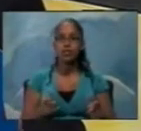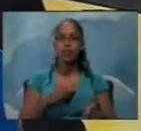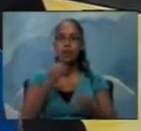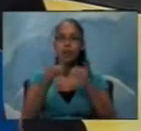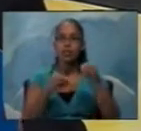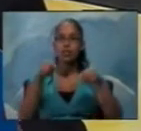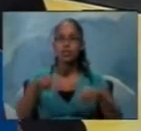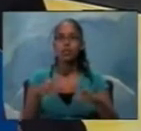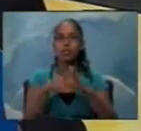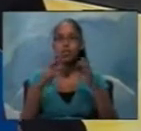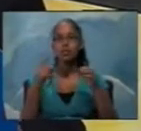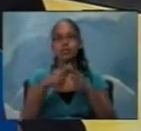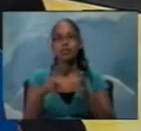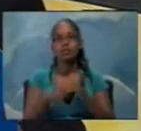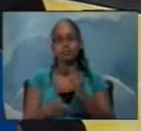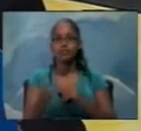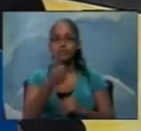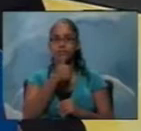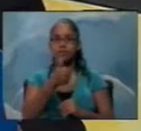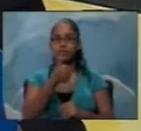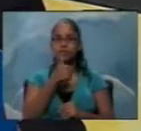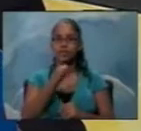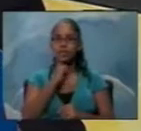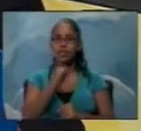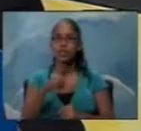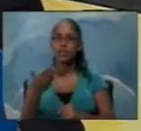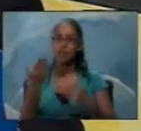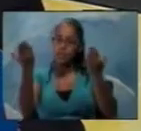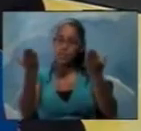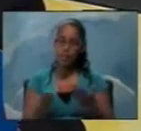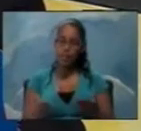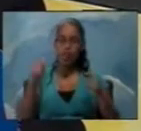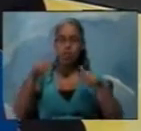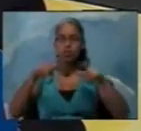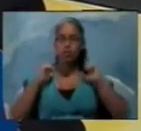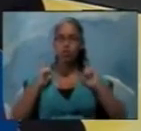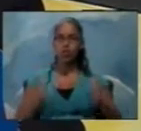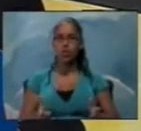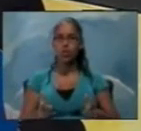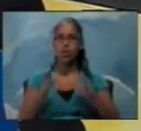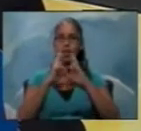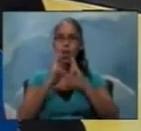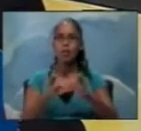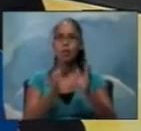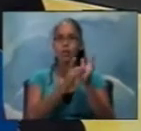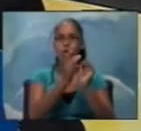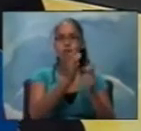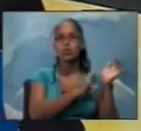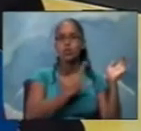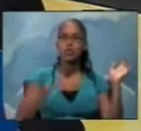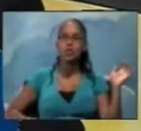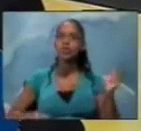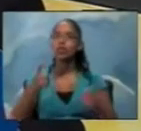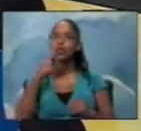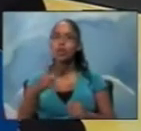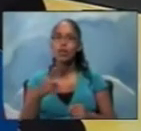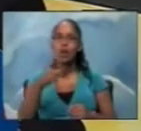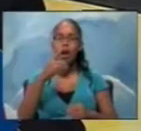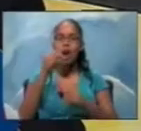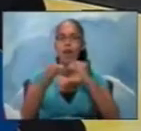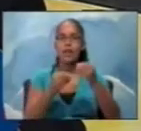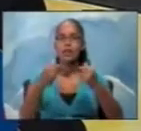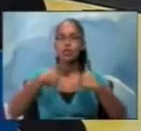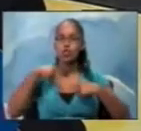estas cosas? ¿O quién es el que te ha dado esta autoridad? Respondiendo Jesús le dijo, os haré yo también